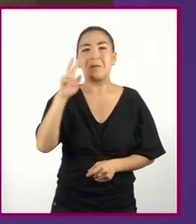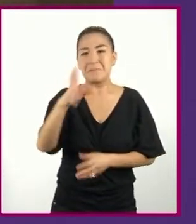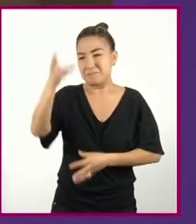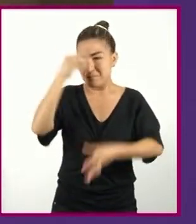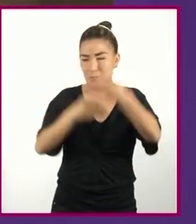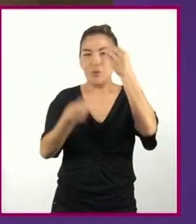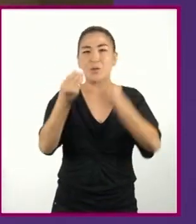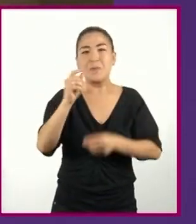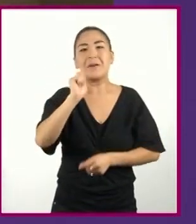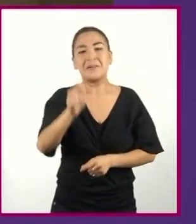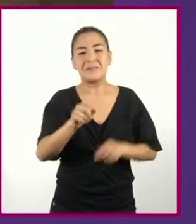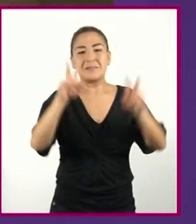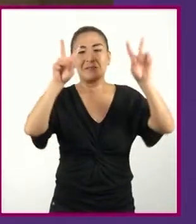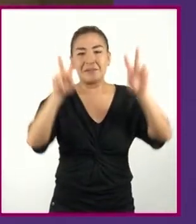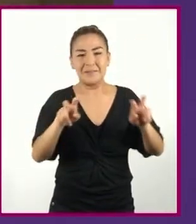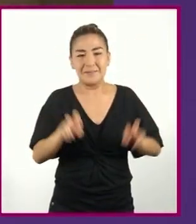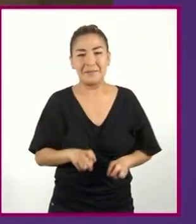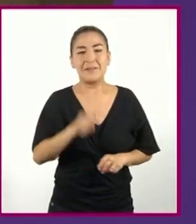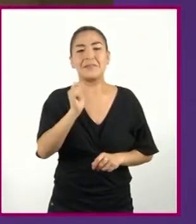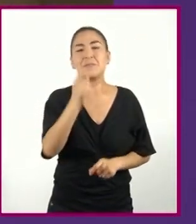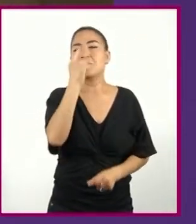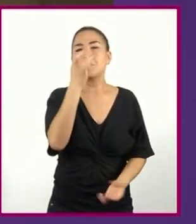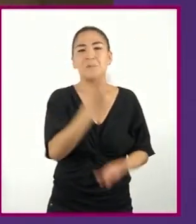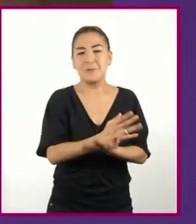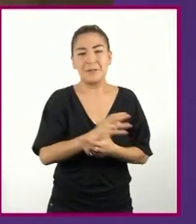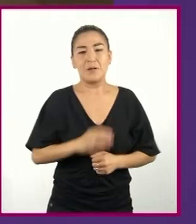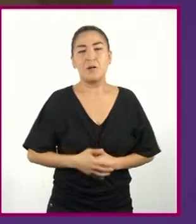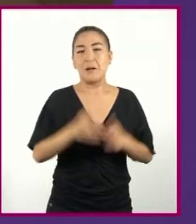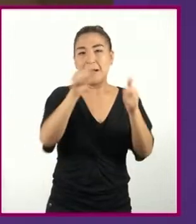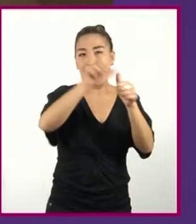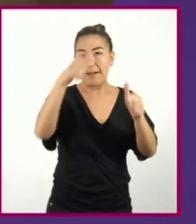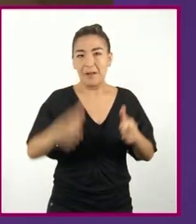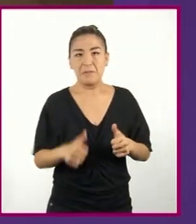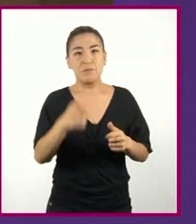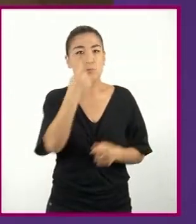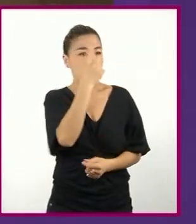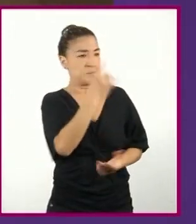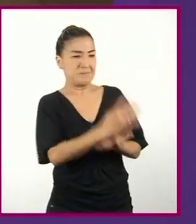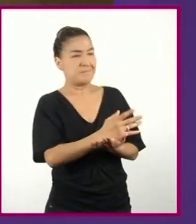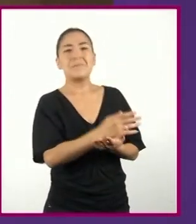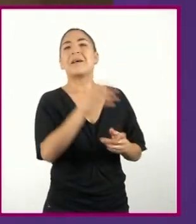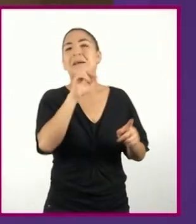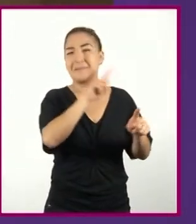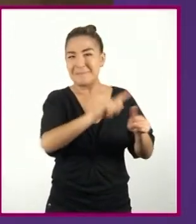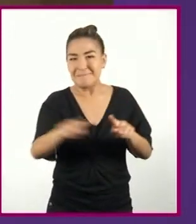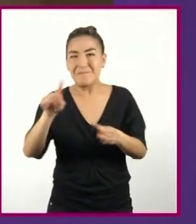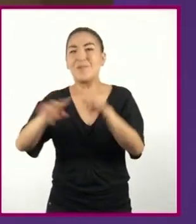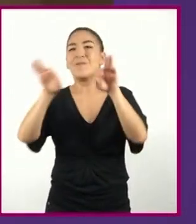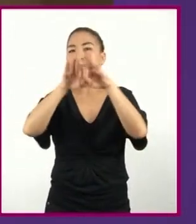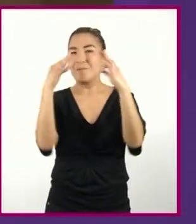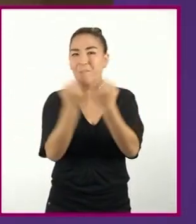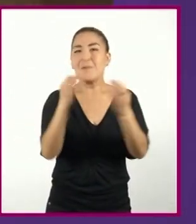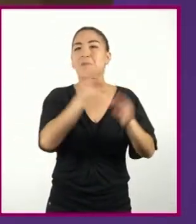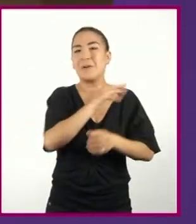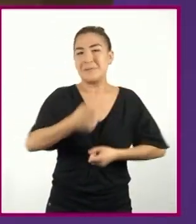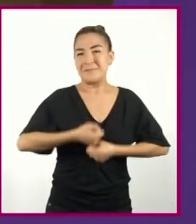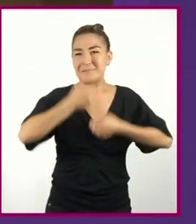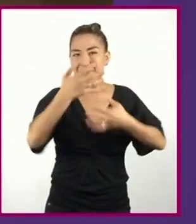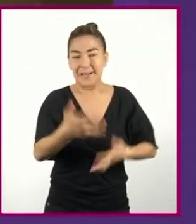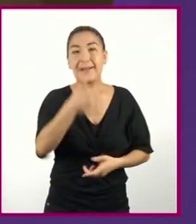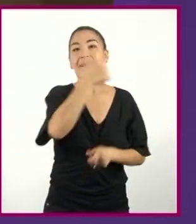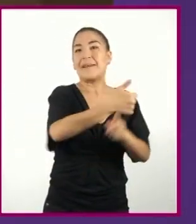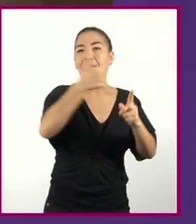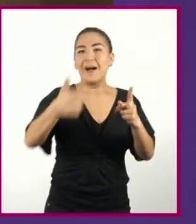arte no es solo una cosa. El arte podría expresarse a través de diferentes maneras y cada uno